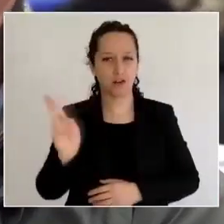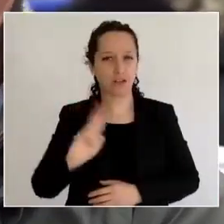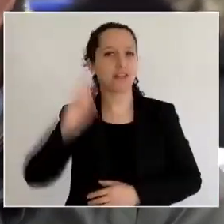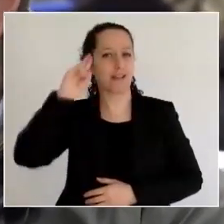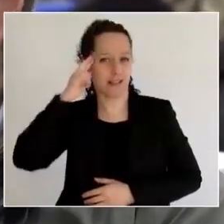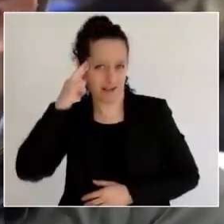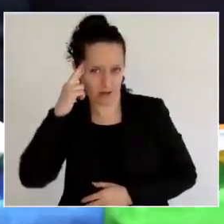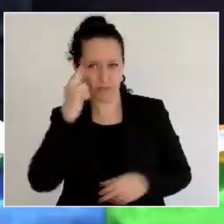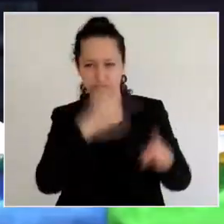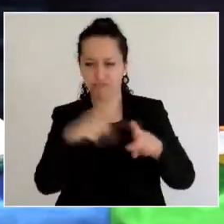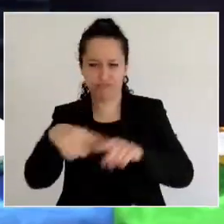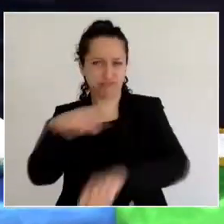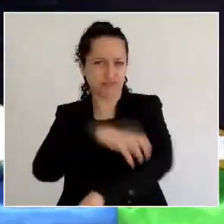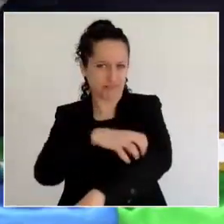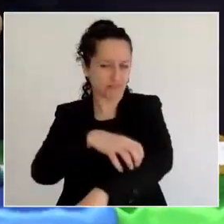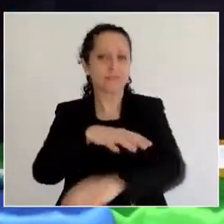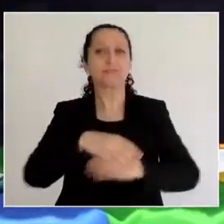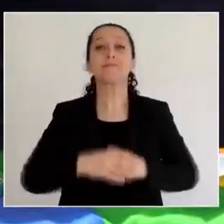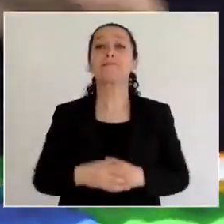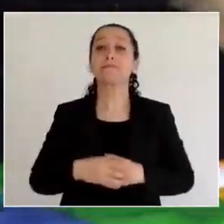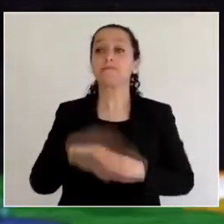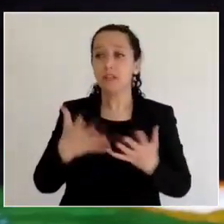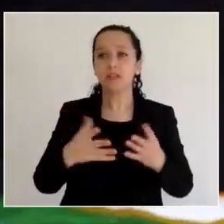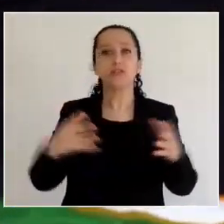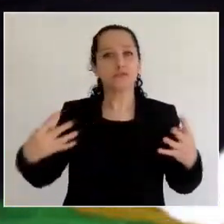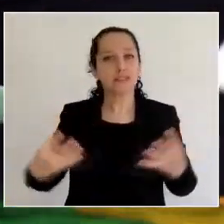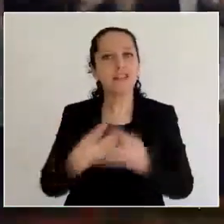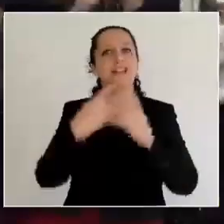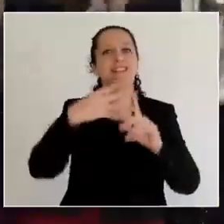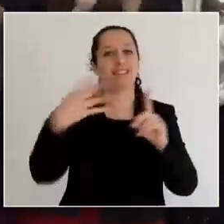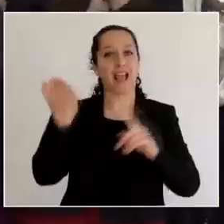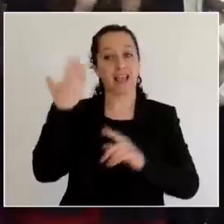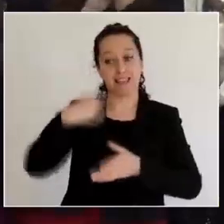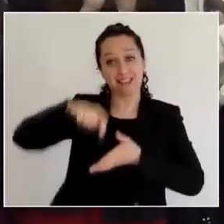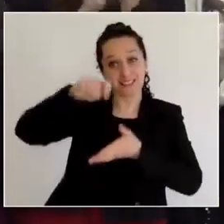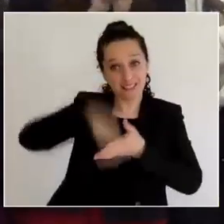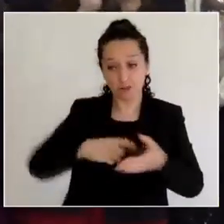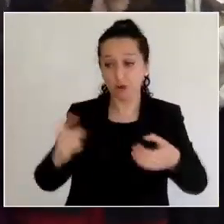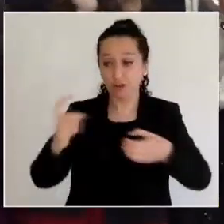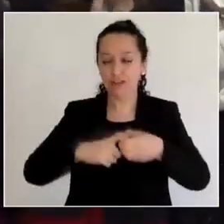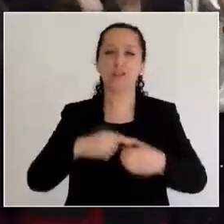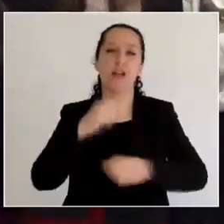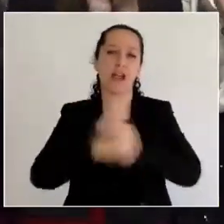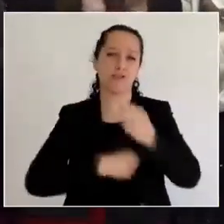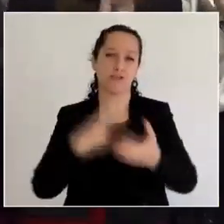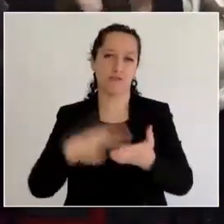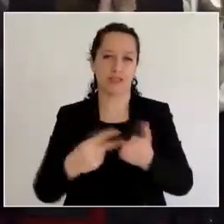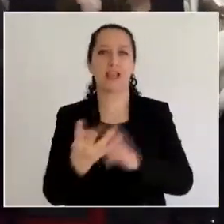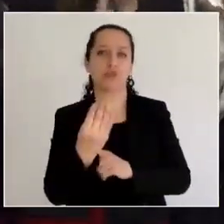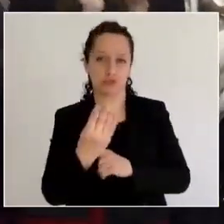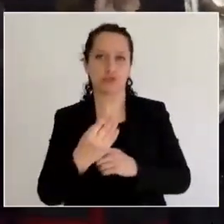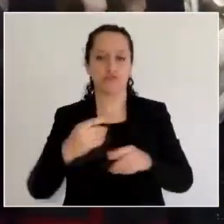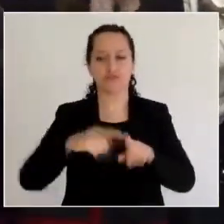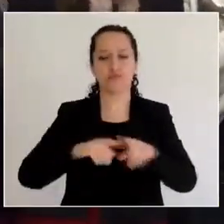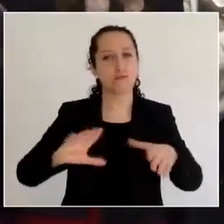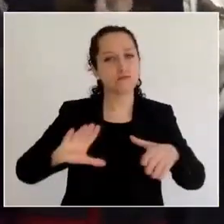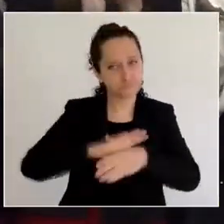dieron inicio a la Red de Diversidad firmando un convenio en el año 2014. Bueno, la verdad que nosotros estamos